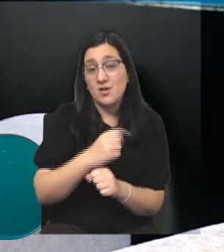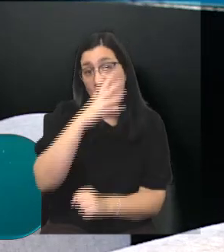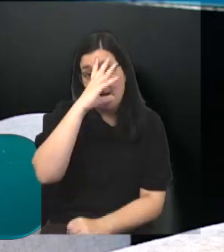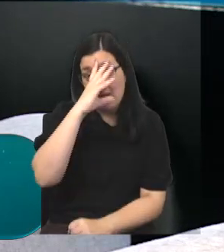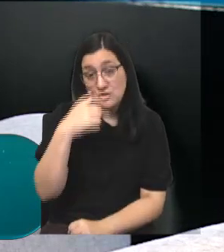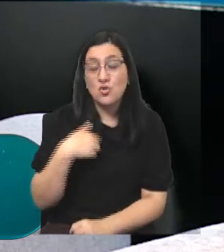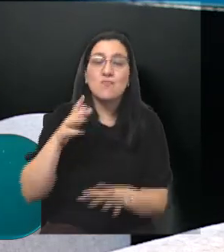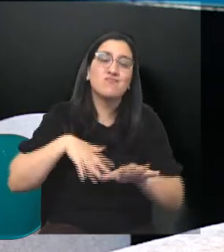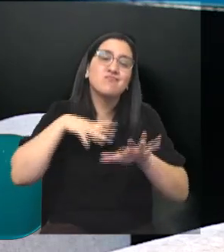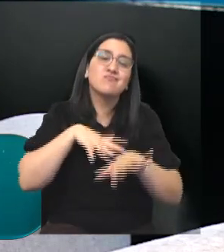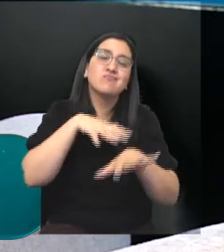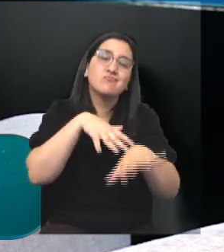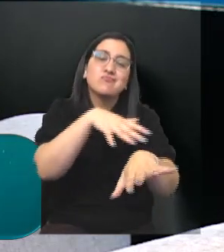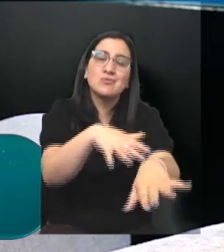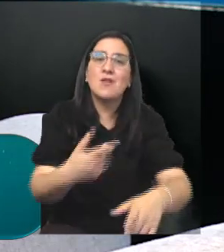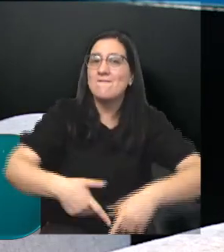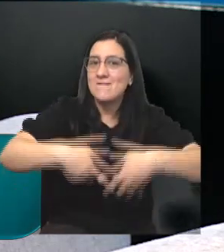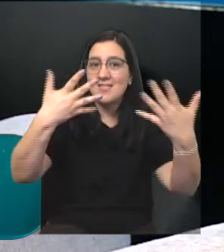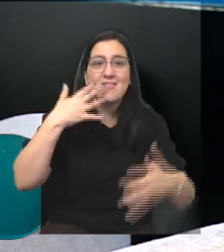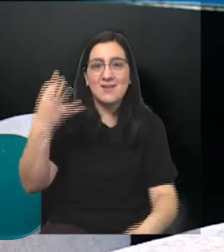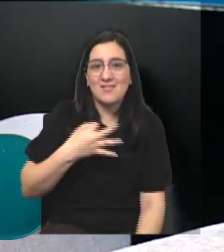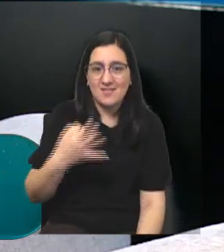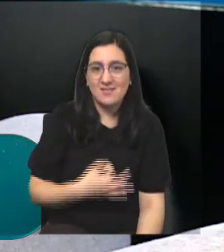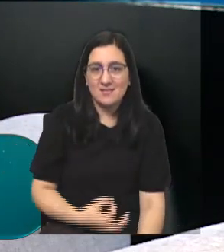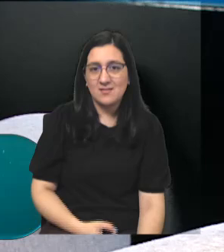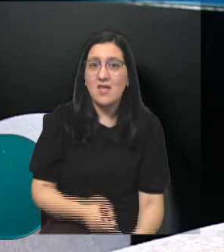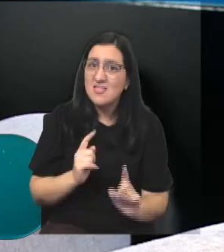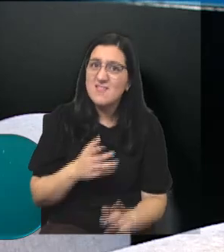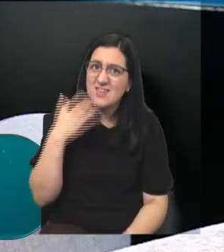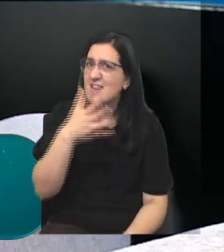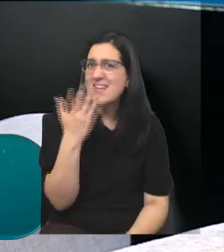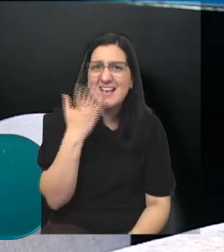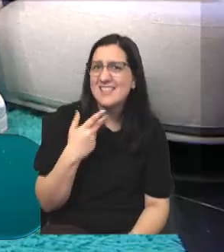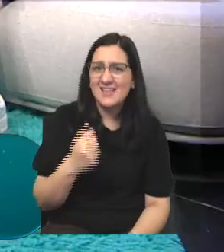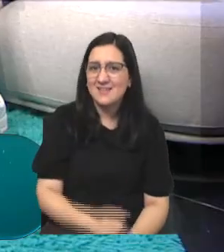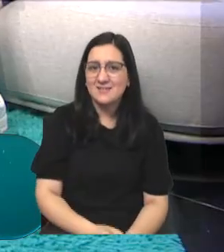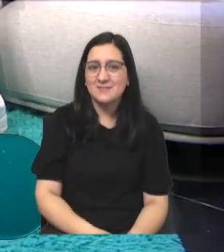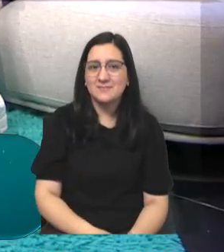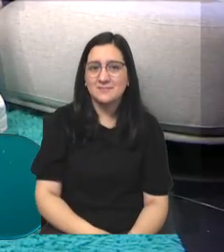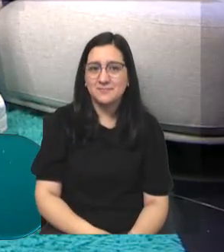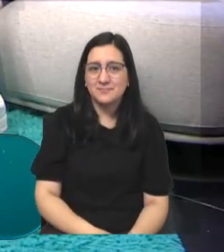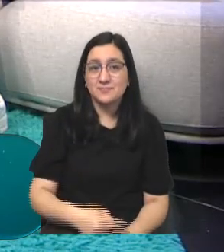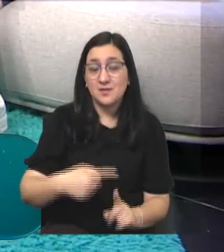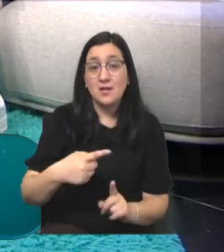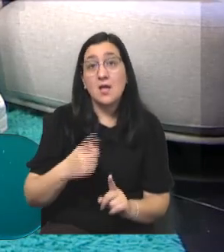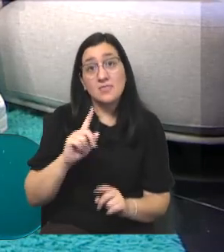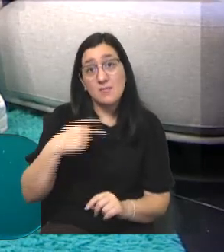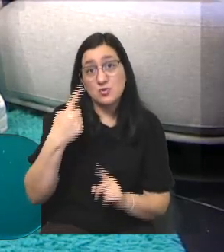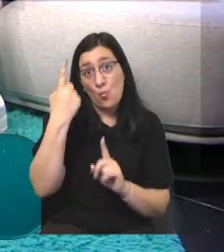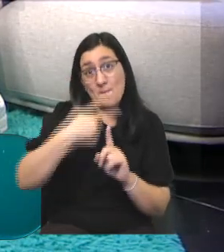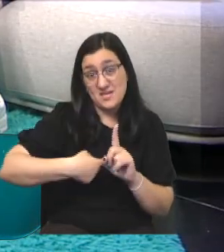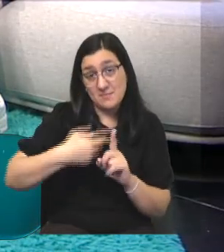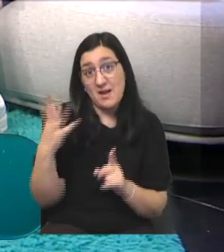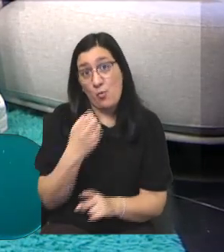desfilo, y es una fiesta de verdad, un encuentro. Tienen que ir, porque les va a encantar. Ahora sí, un mes para recuperarte, ¿no? Ah, sí.